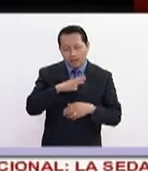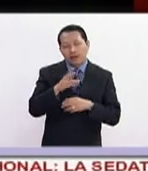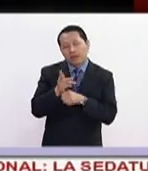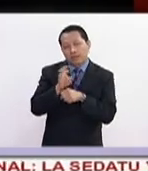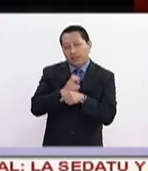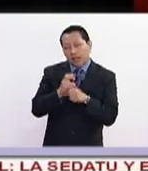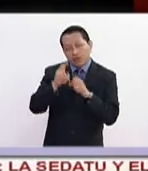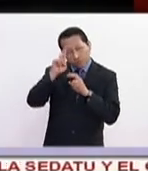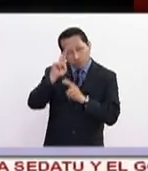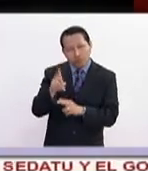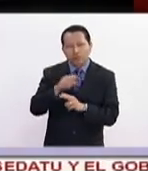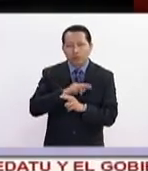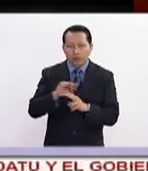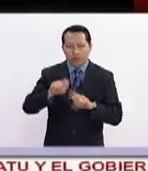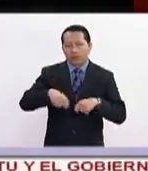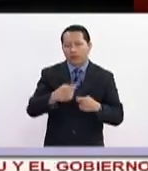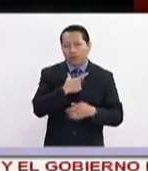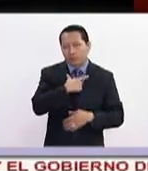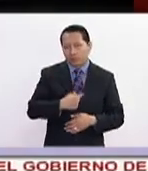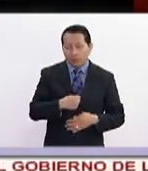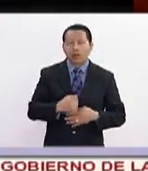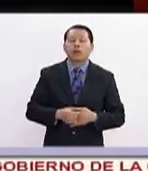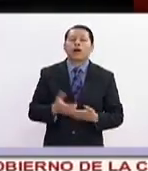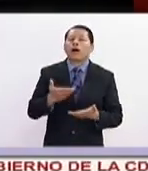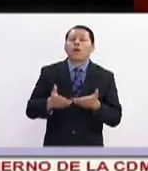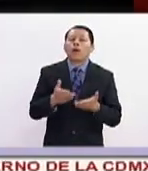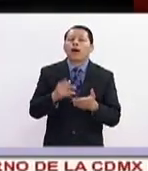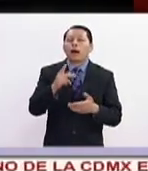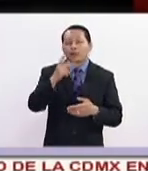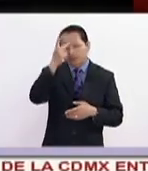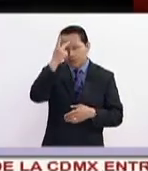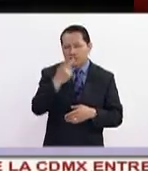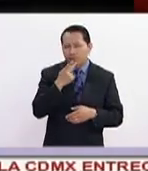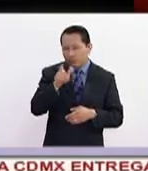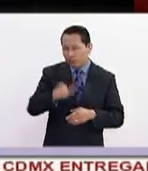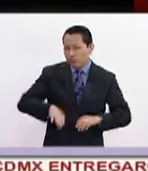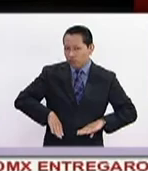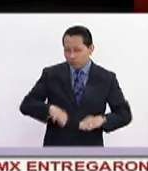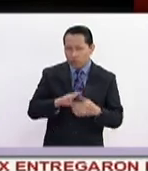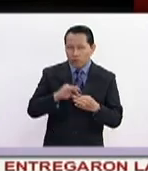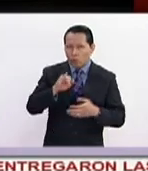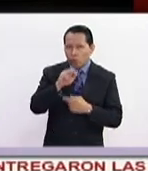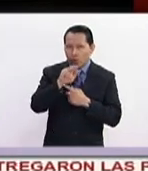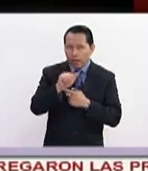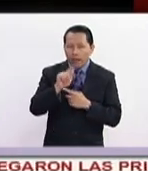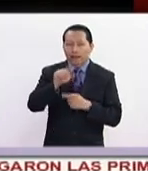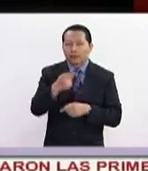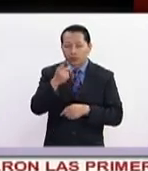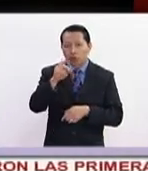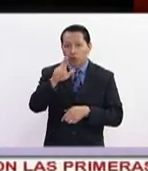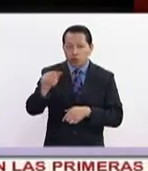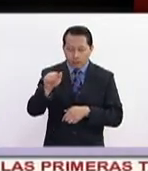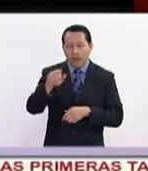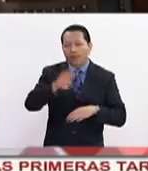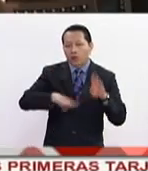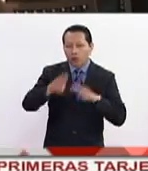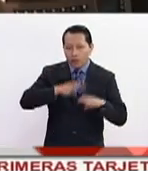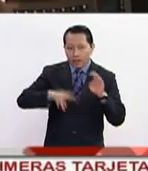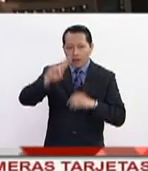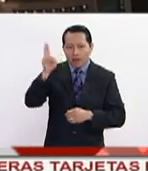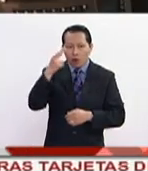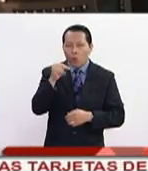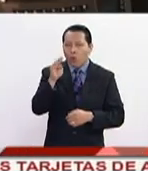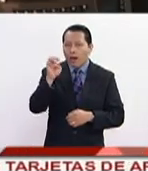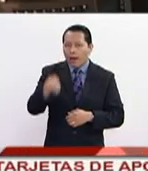honor en la entrega de esta medalla. Aquí un breve perfil de la maestra Julia Carabias. Ella es doctora en biología de la Universidad Nacional Autónoma de